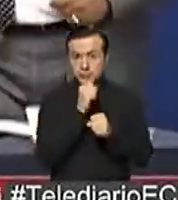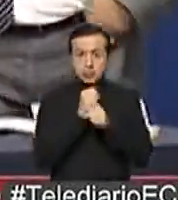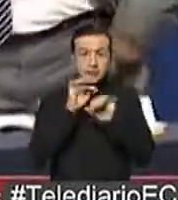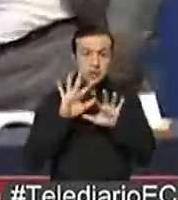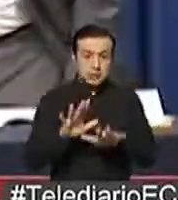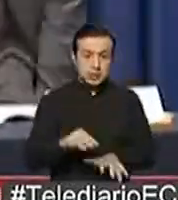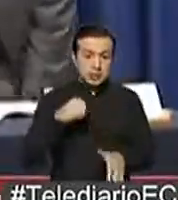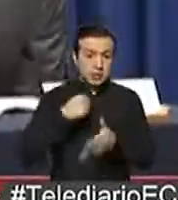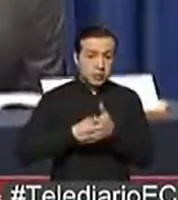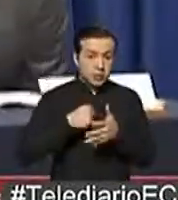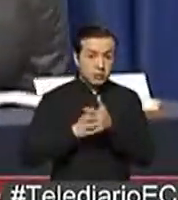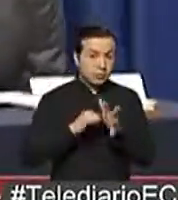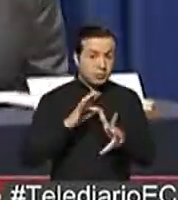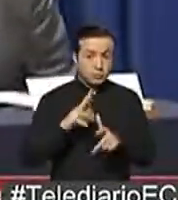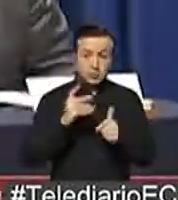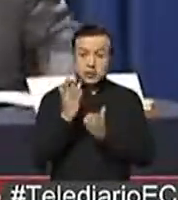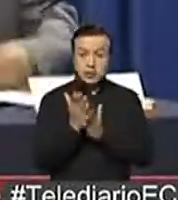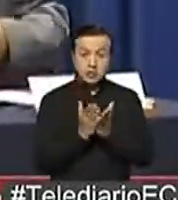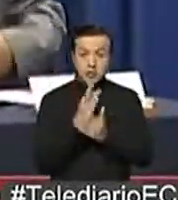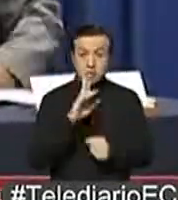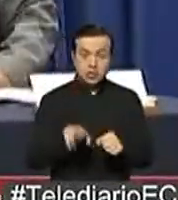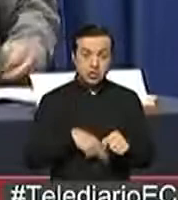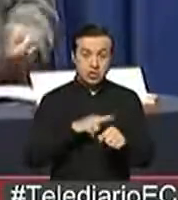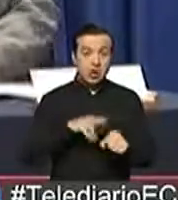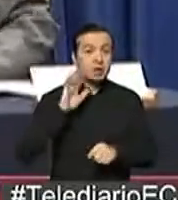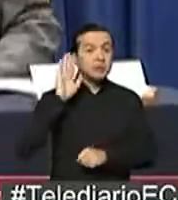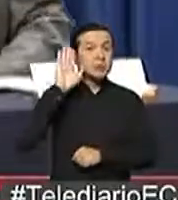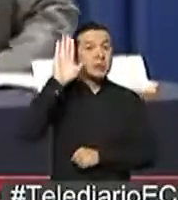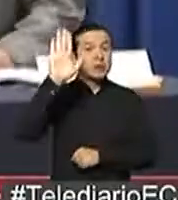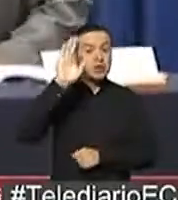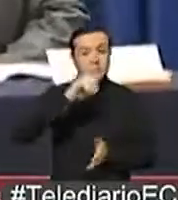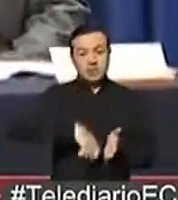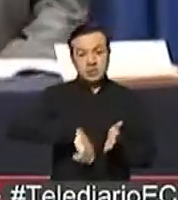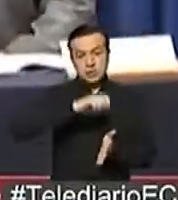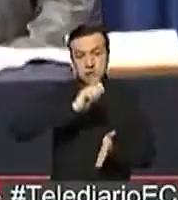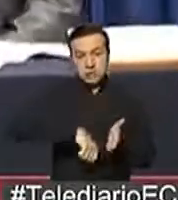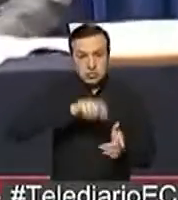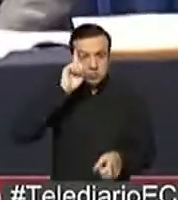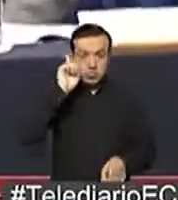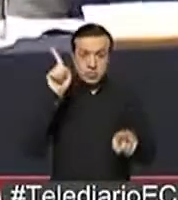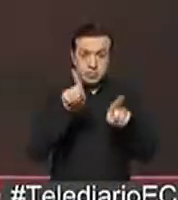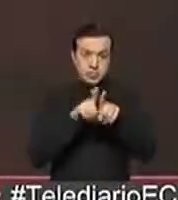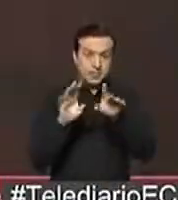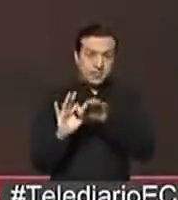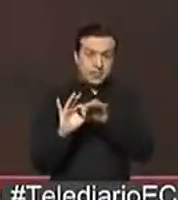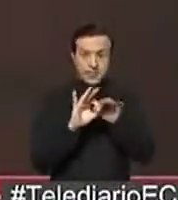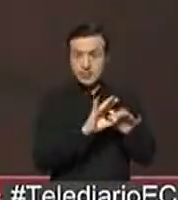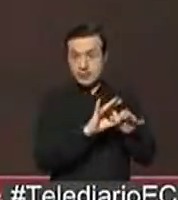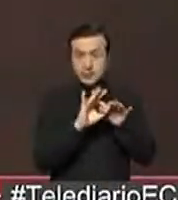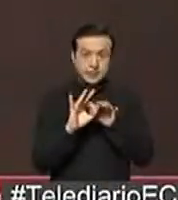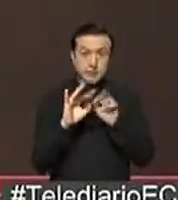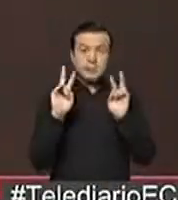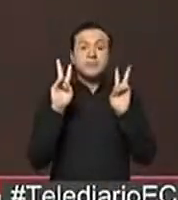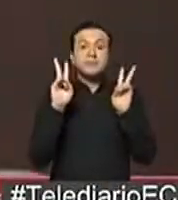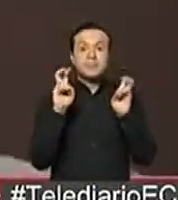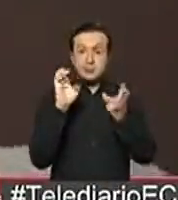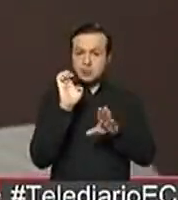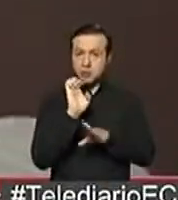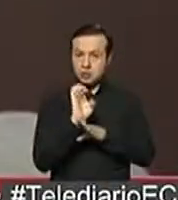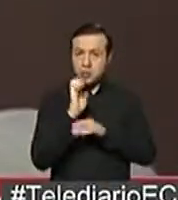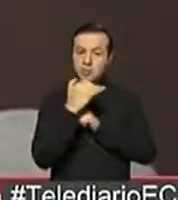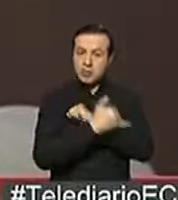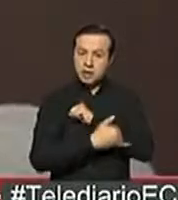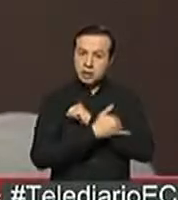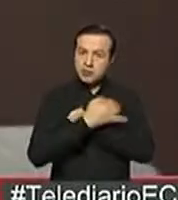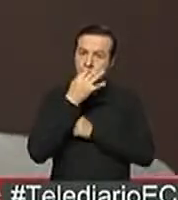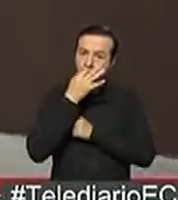Anticorrupción y el Servicio Nacional de Capacitación Profesional, SECAP, firmaron un convenio de cooperación interinstitucional denominado Ecuador, un país